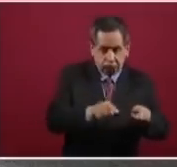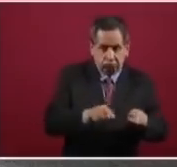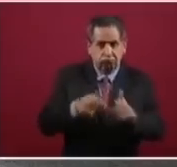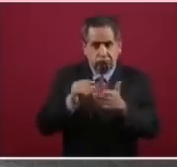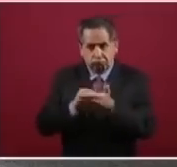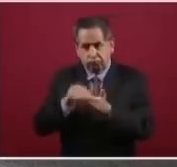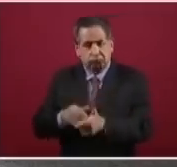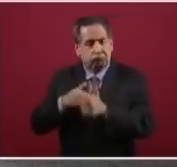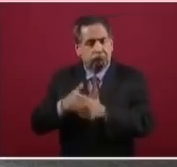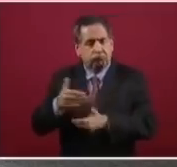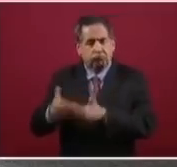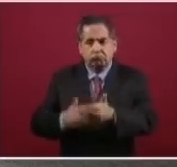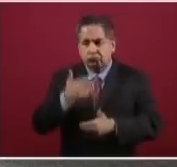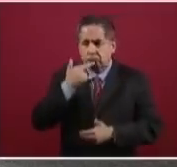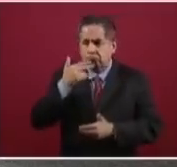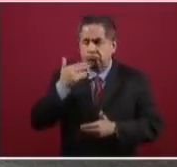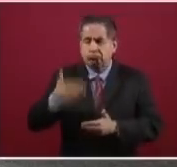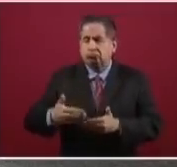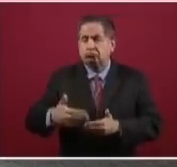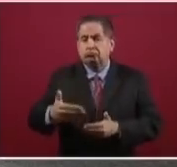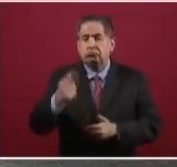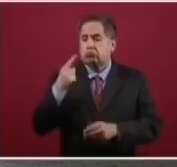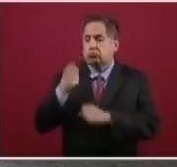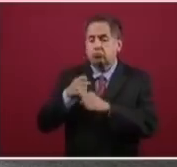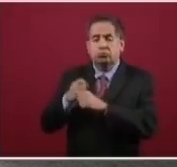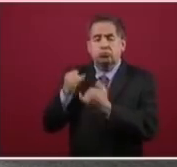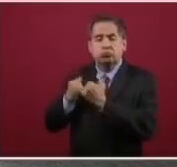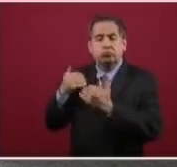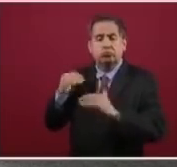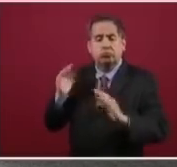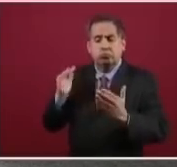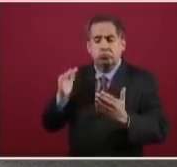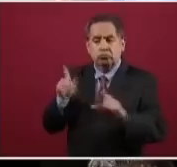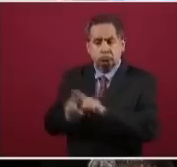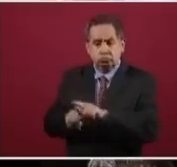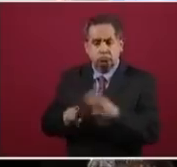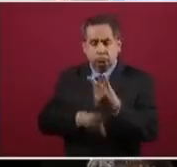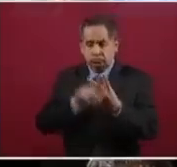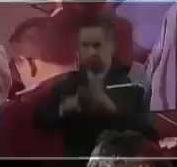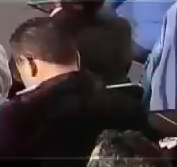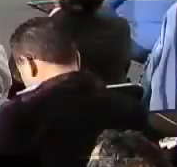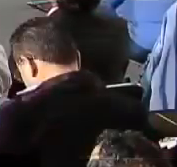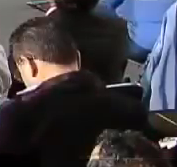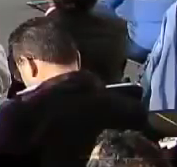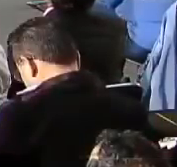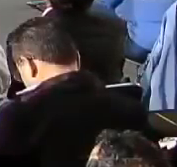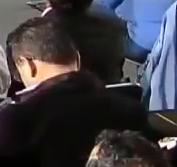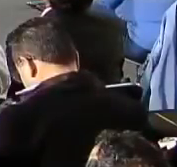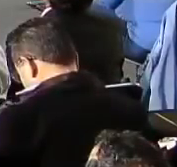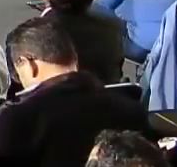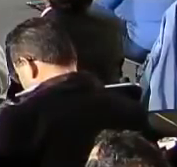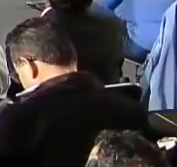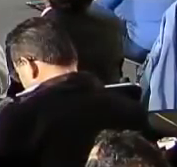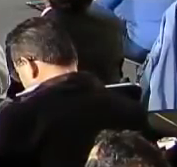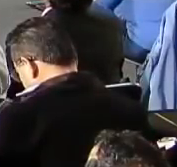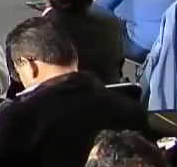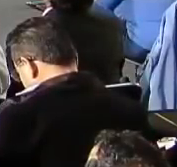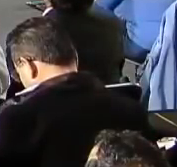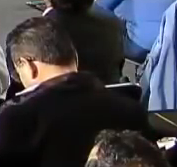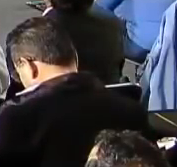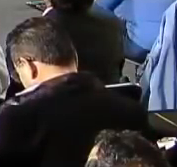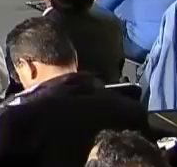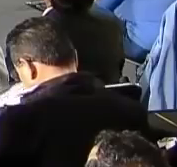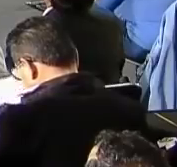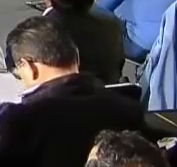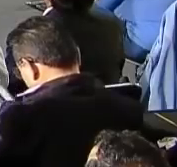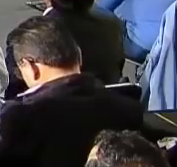mismas condiciones que habían revendido realizando el año pasado segundo es el puro expuesto asociado a seguridad y hay un presupuesto para la